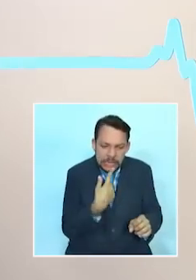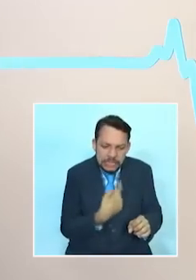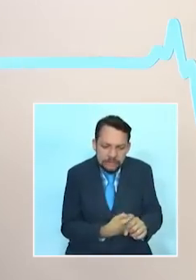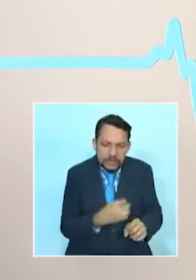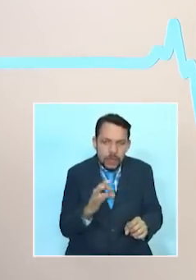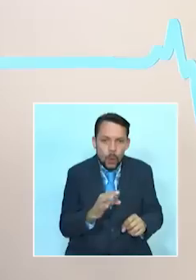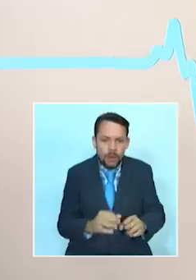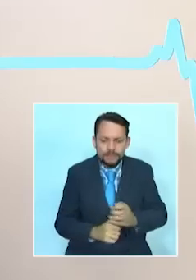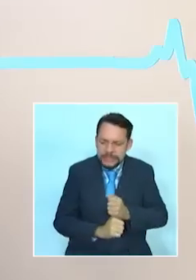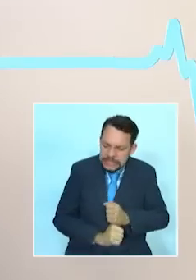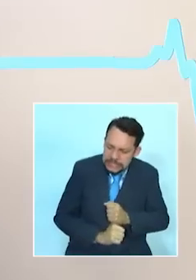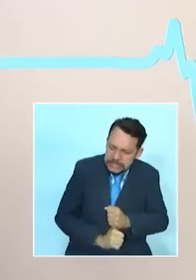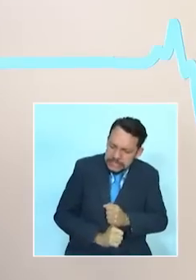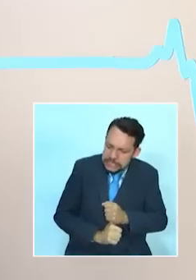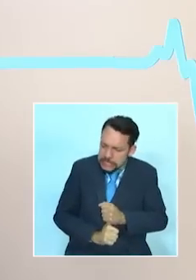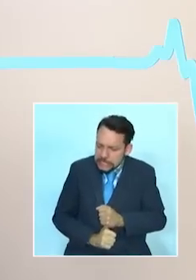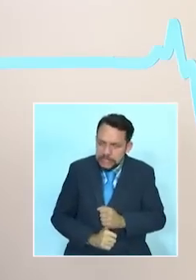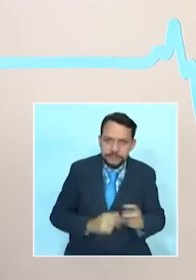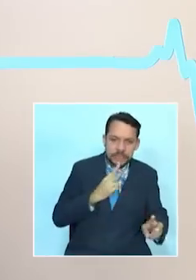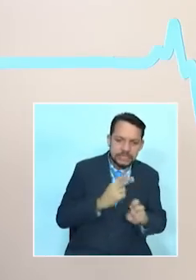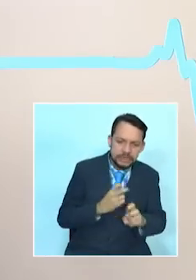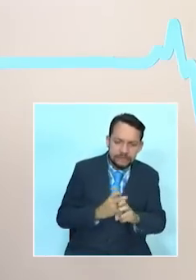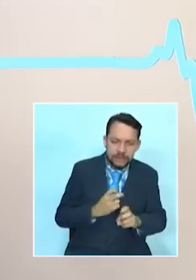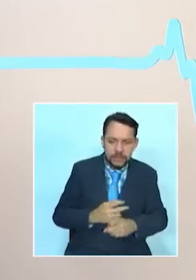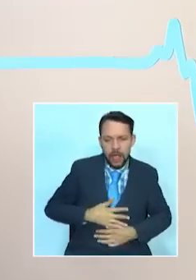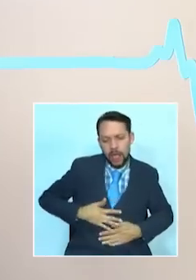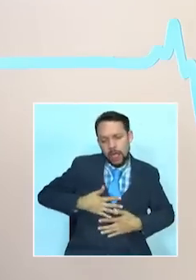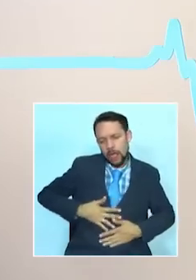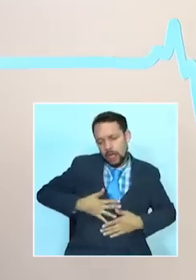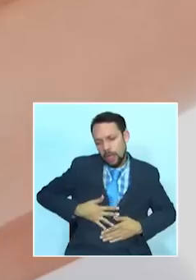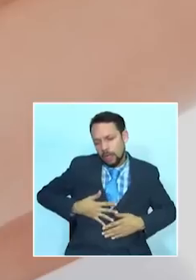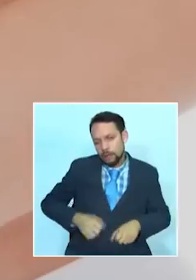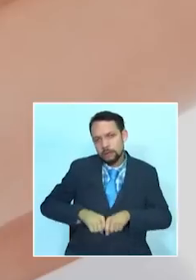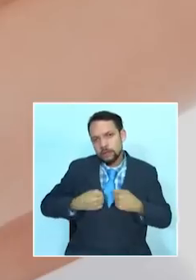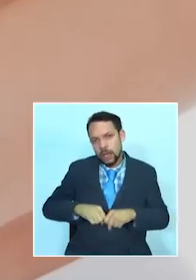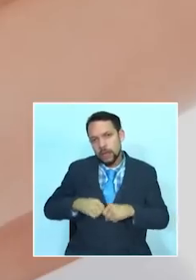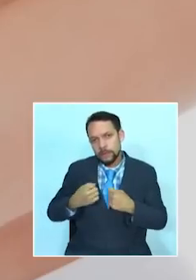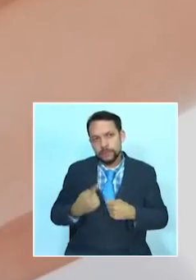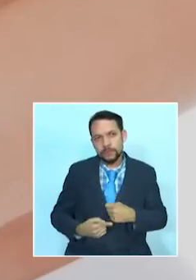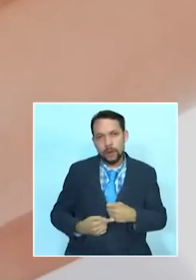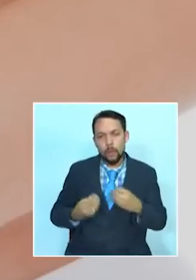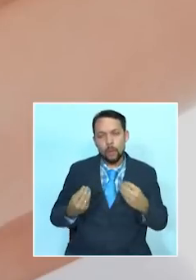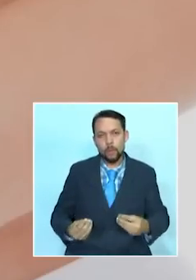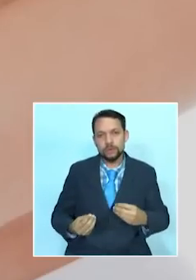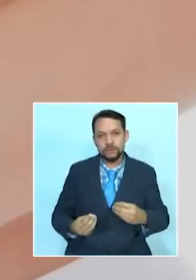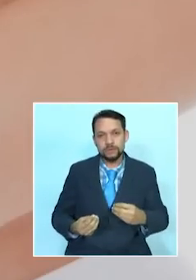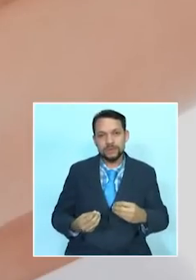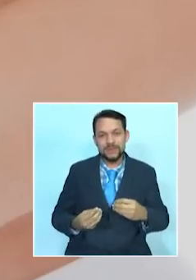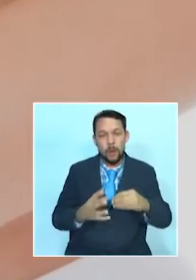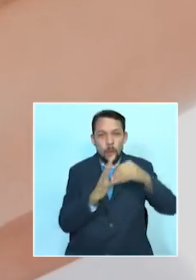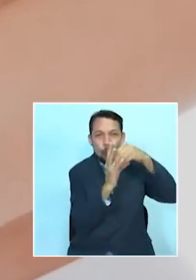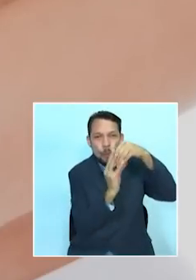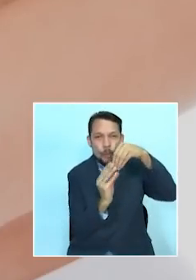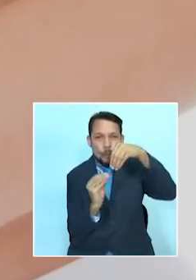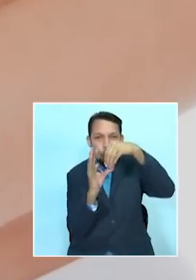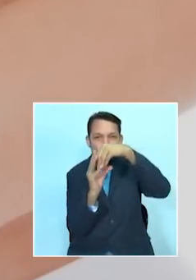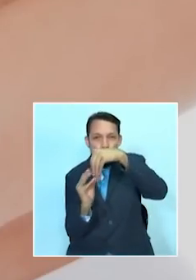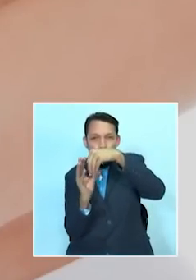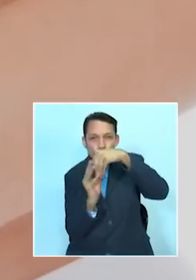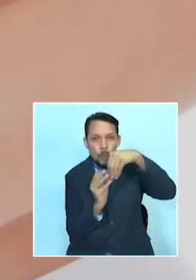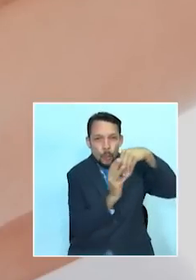la dificultad para evacuar Por lo general empieza a producir algo que se llaman hemorroides las hemorroides son